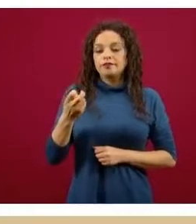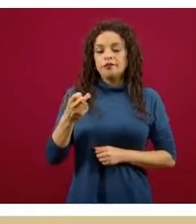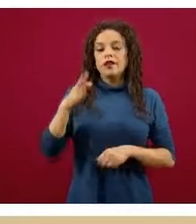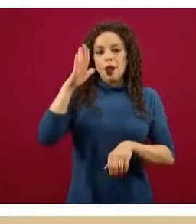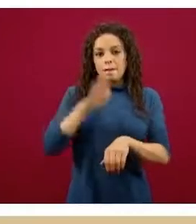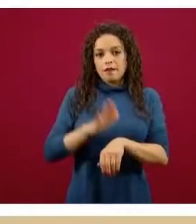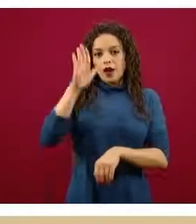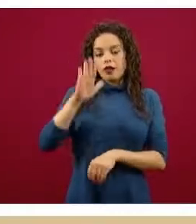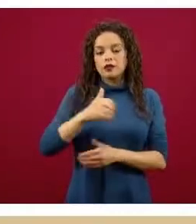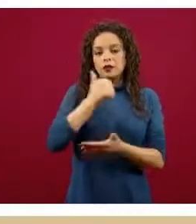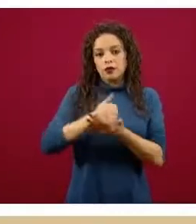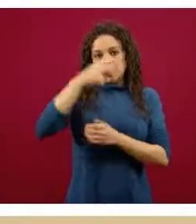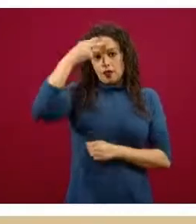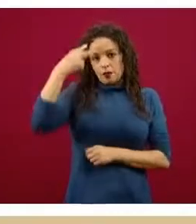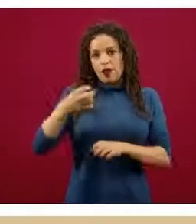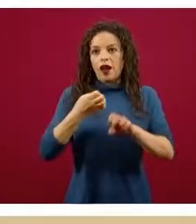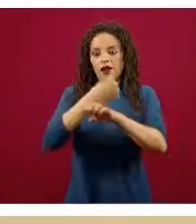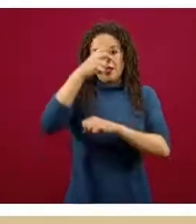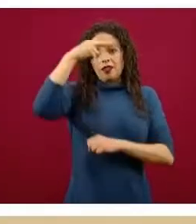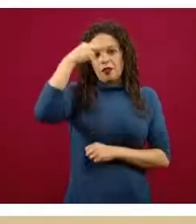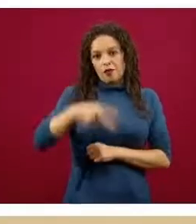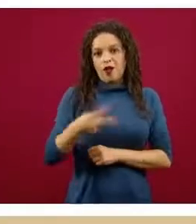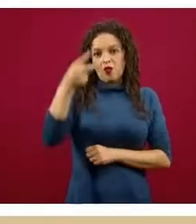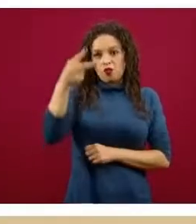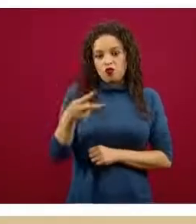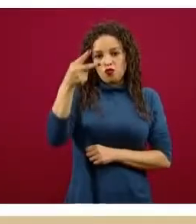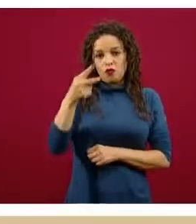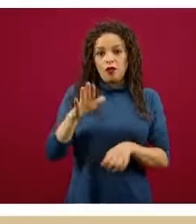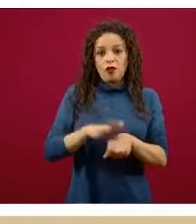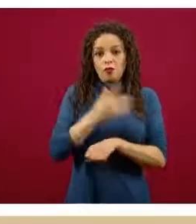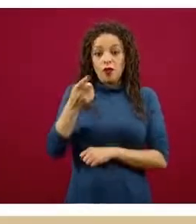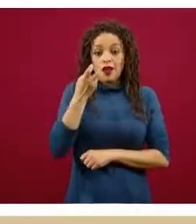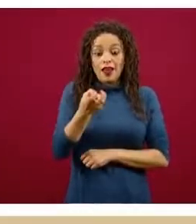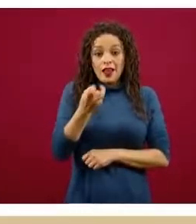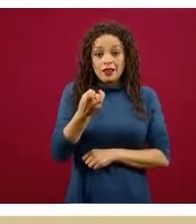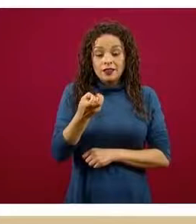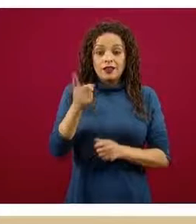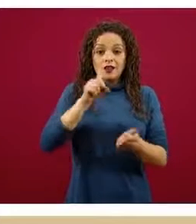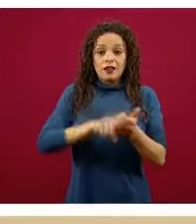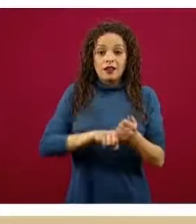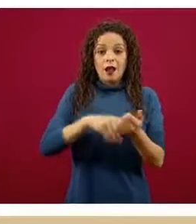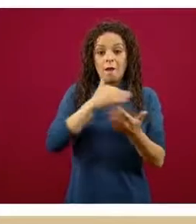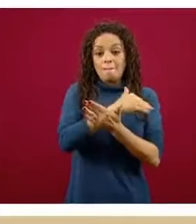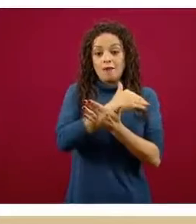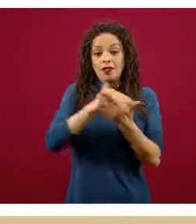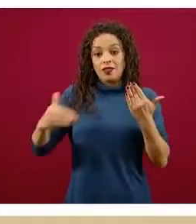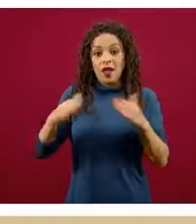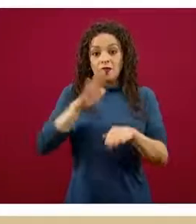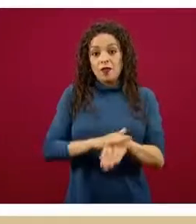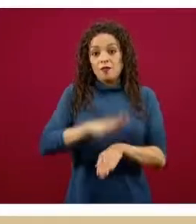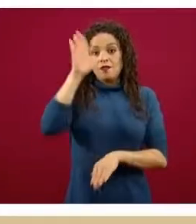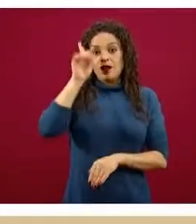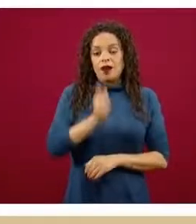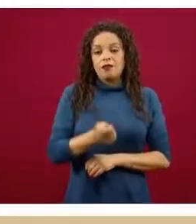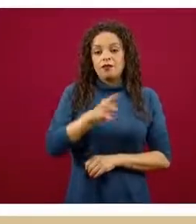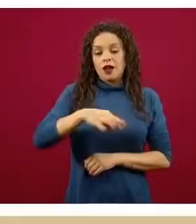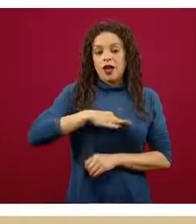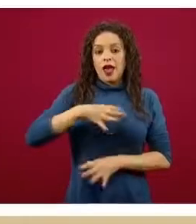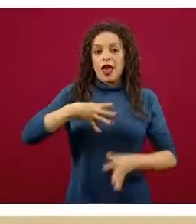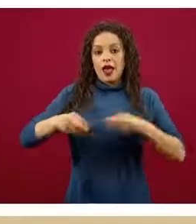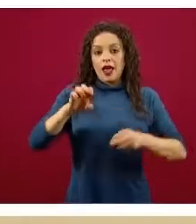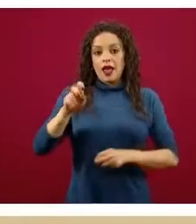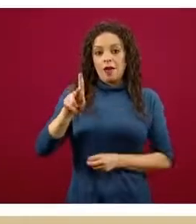Estado de México, es porque en realidad es el epicentro, es la mitad de nuestra epidemia nacional. Recordemos que también